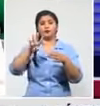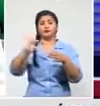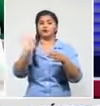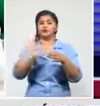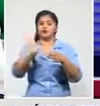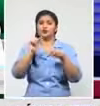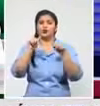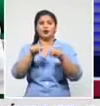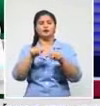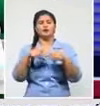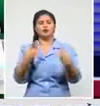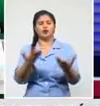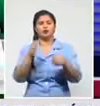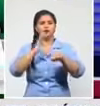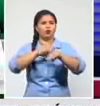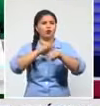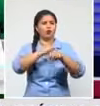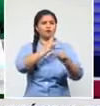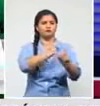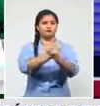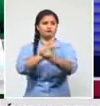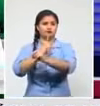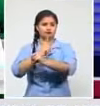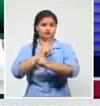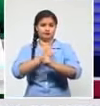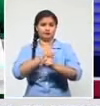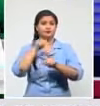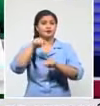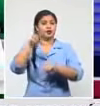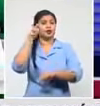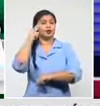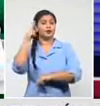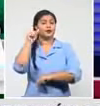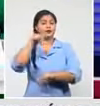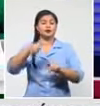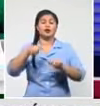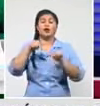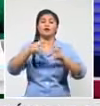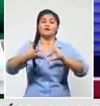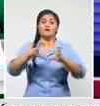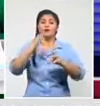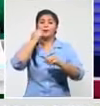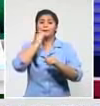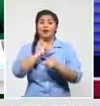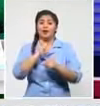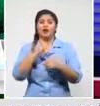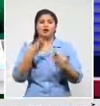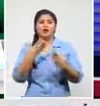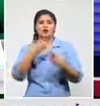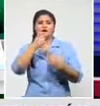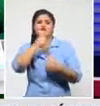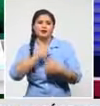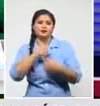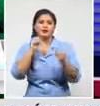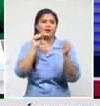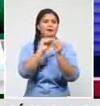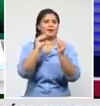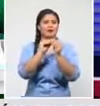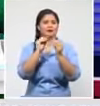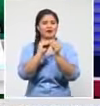casos confirmados. Acuérdense que este es el grupo de riesgo de mayor importancia para el